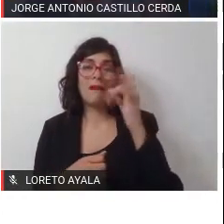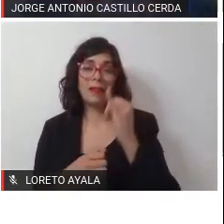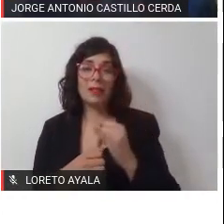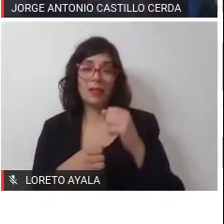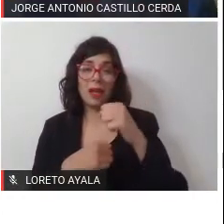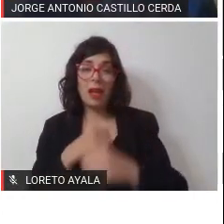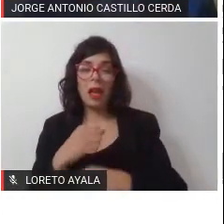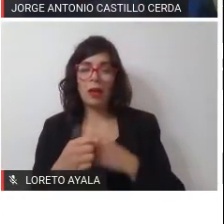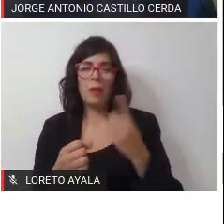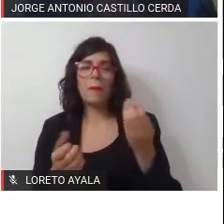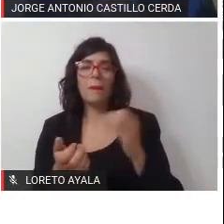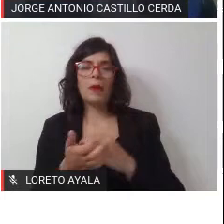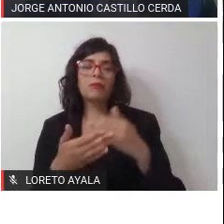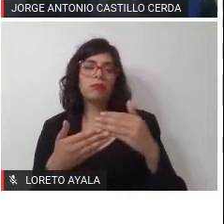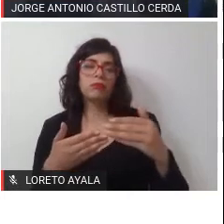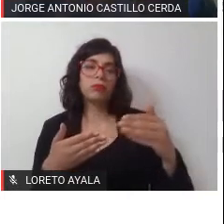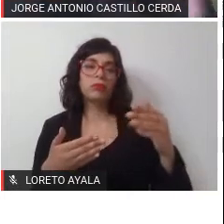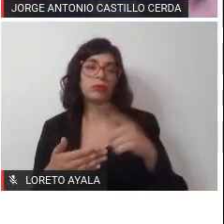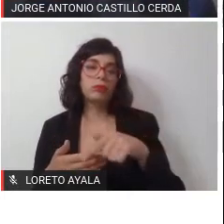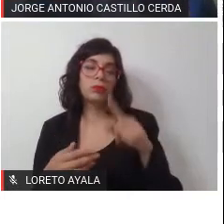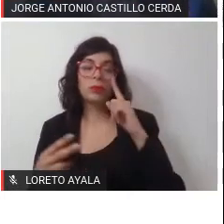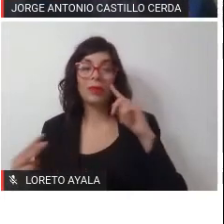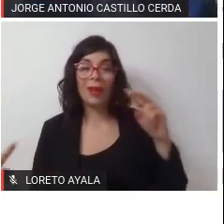era el encuentro era